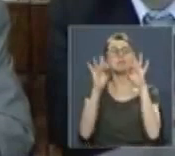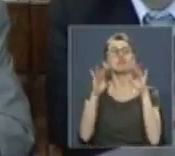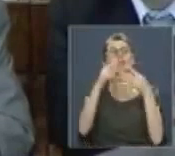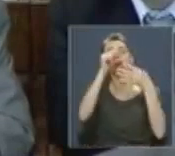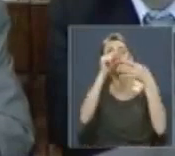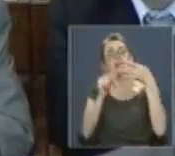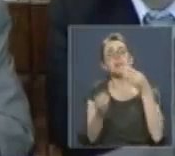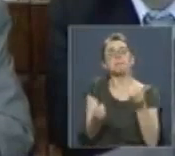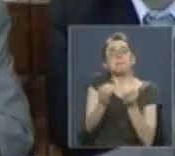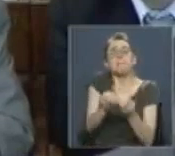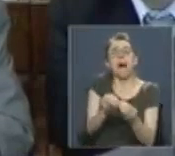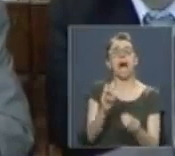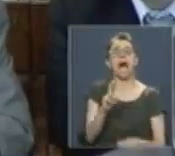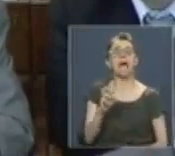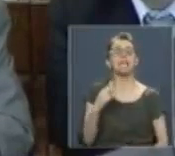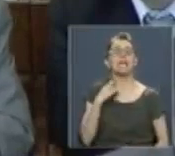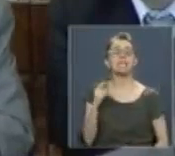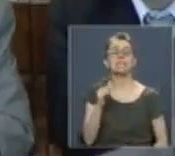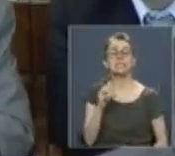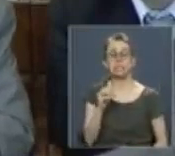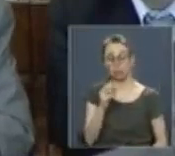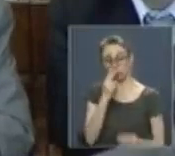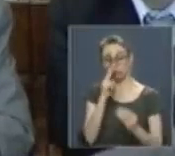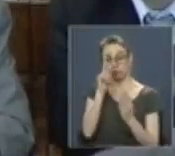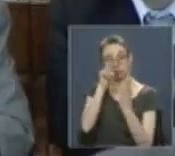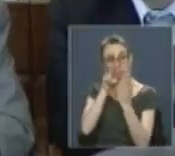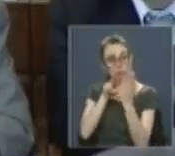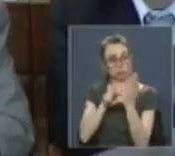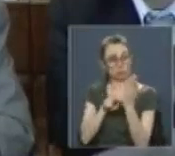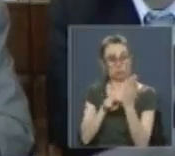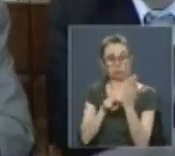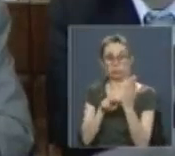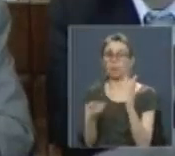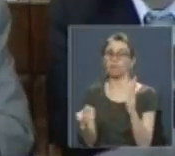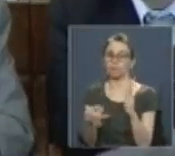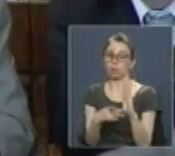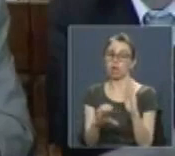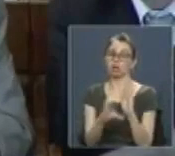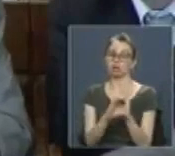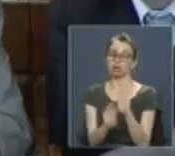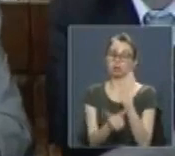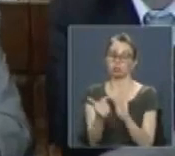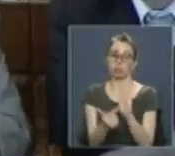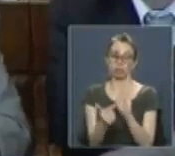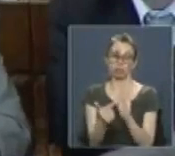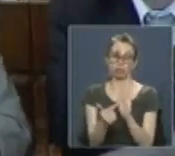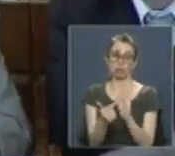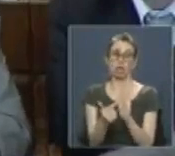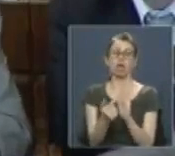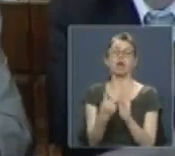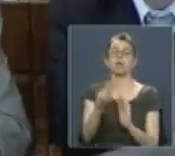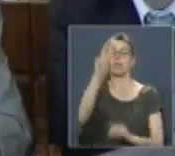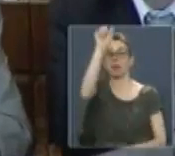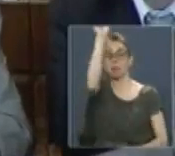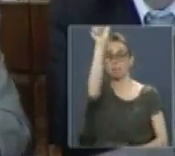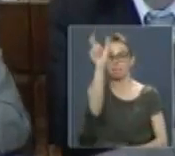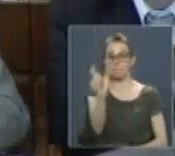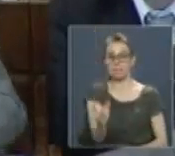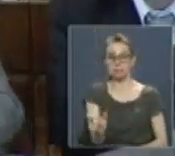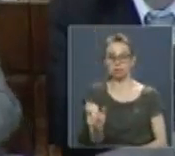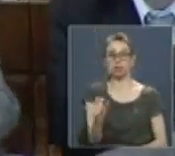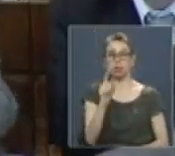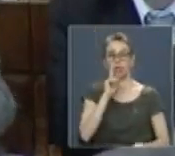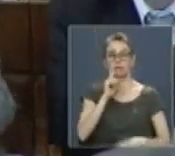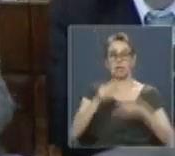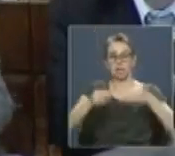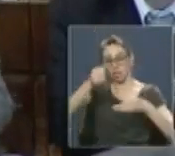requisitos adicionales, los que según mi parecer son absolutamente inconstitucionales, respecto de personas que cumplen